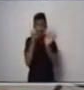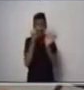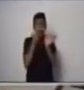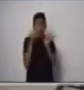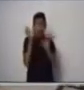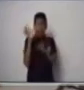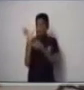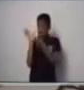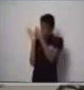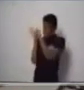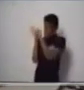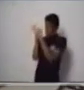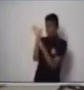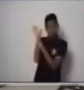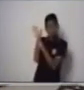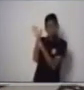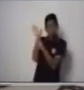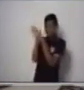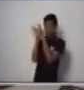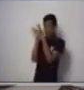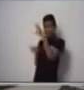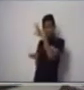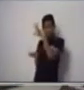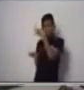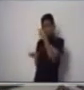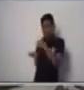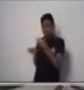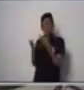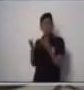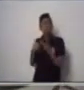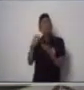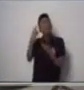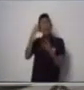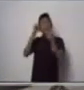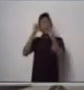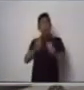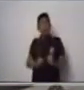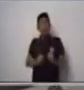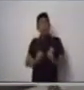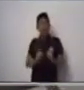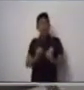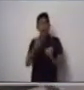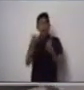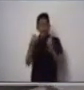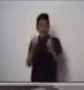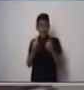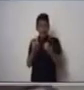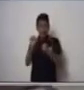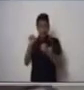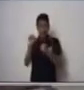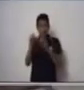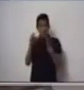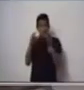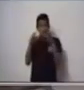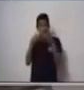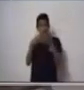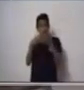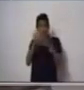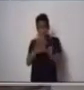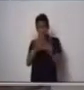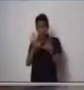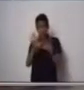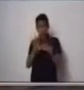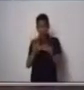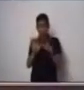que nos quedó marcada. Esa línea nos va a servir de referencia para realizar lo siguiente. Doblamos